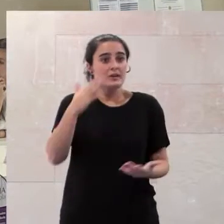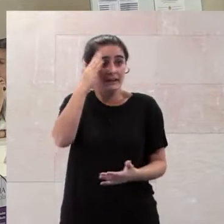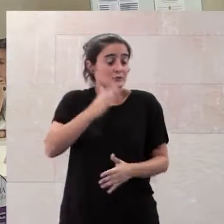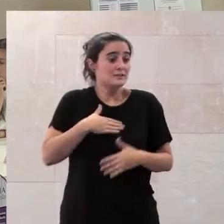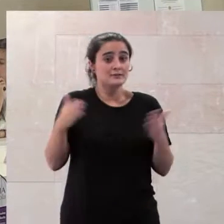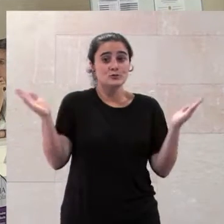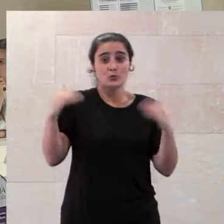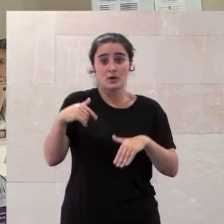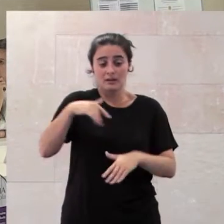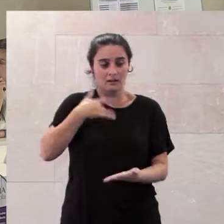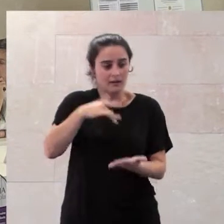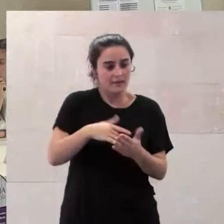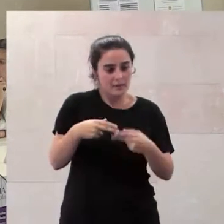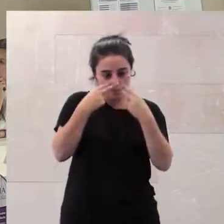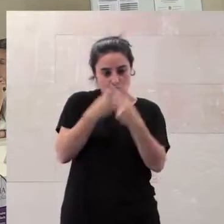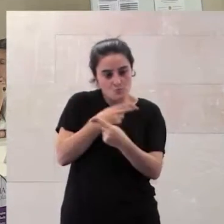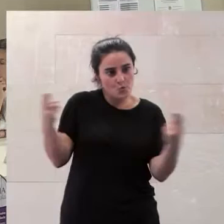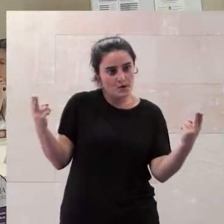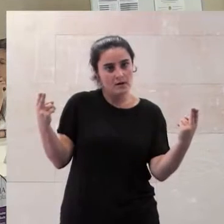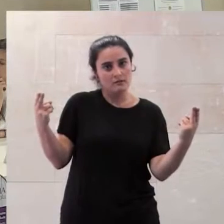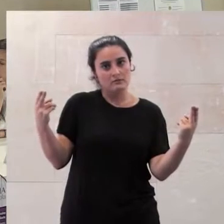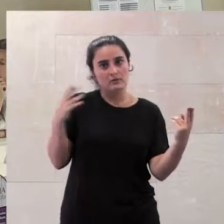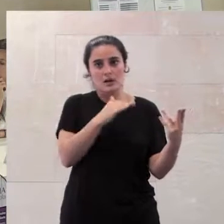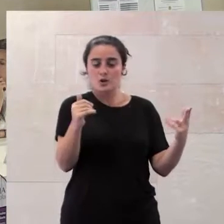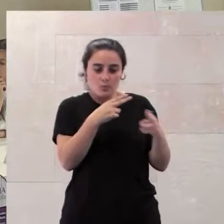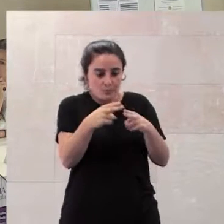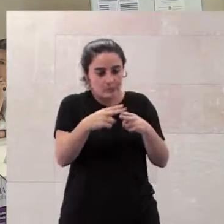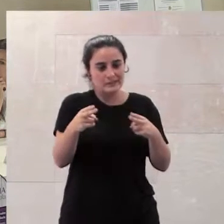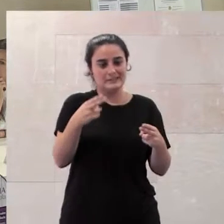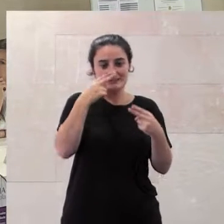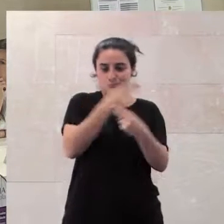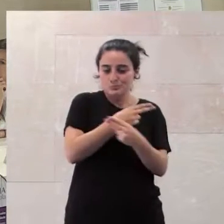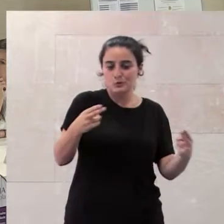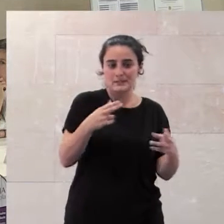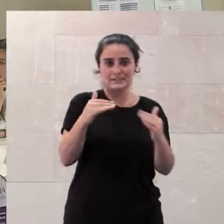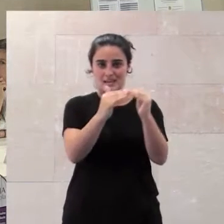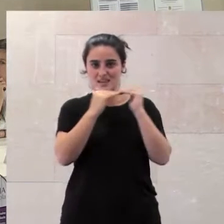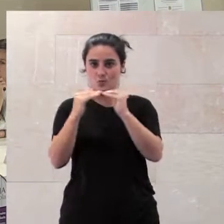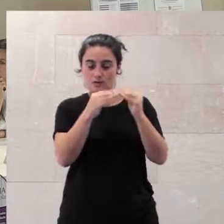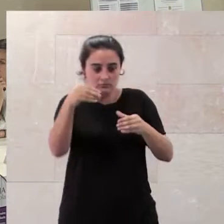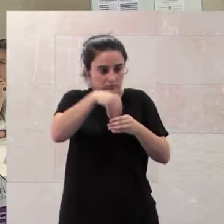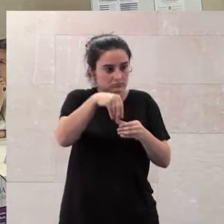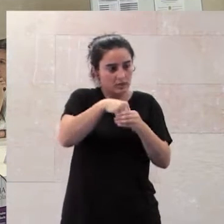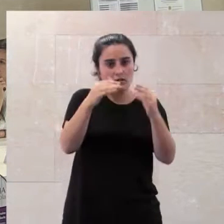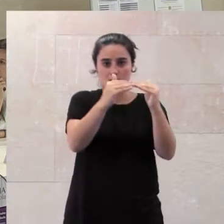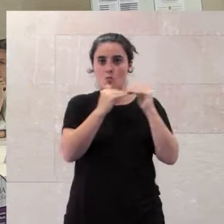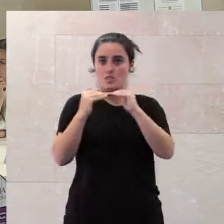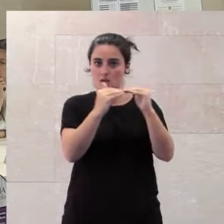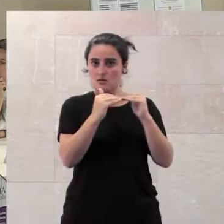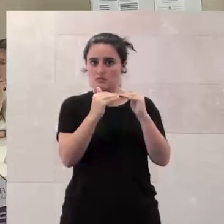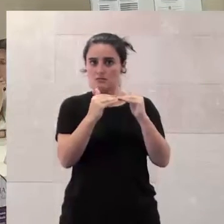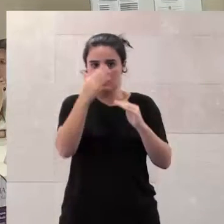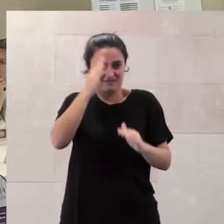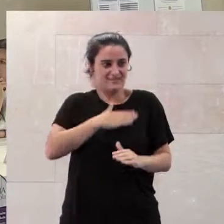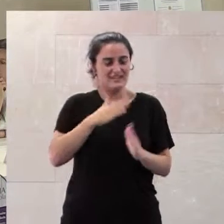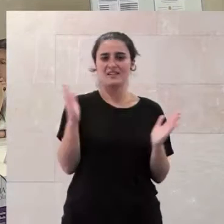de hoy la agenda pública contemple las políticas públicas de igualdad y contemple todo esto que tiene que ver con la igualdad. No es casual, lo digo, porque tiene que